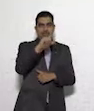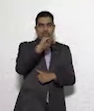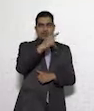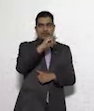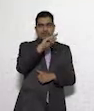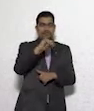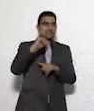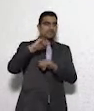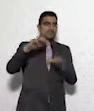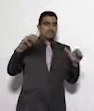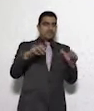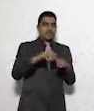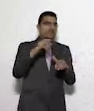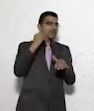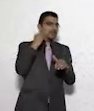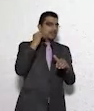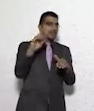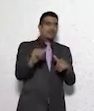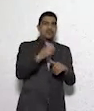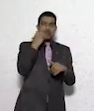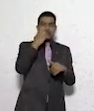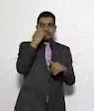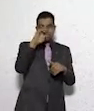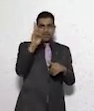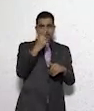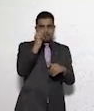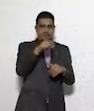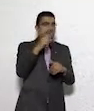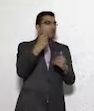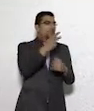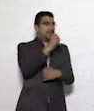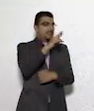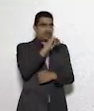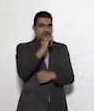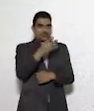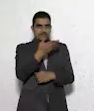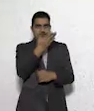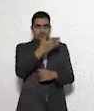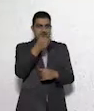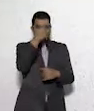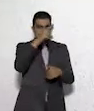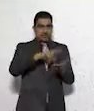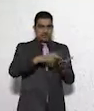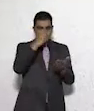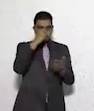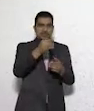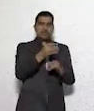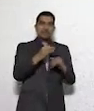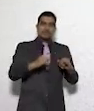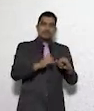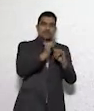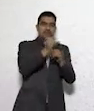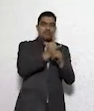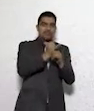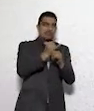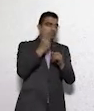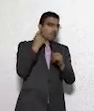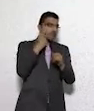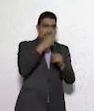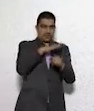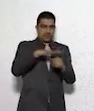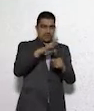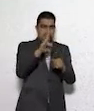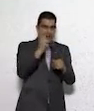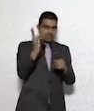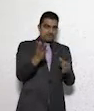de la Facultad de Derecho de la UNAM. Y doctor Pedro Salazar Ugarte, director del Instituto de Investigaciones Jurídicas de la UNAM.